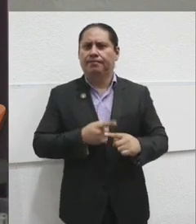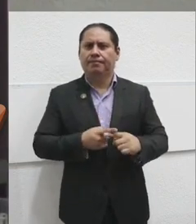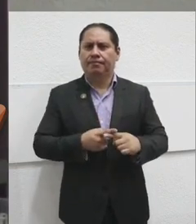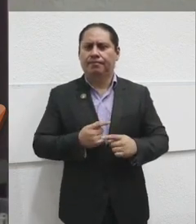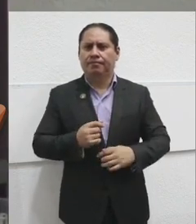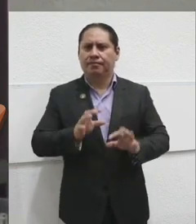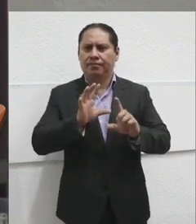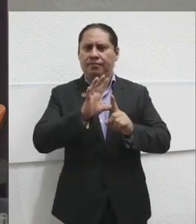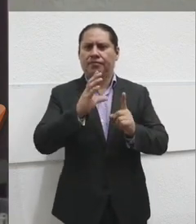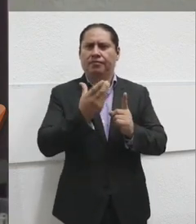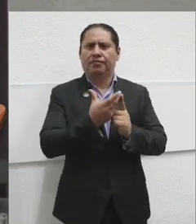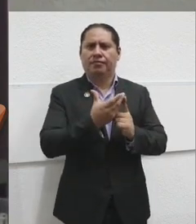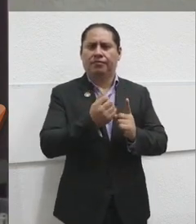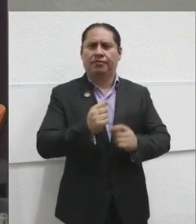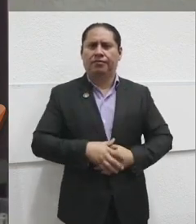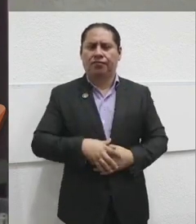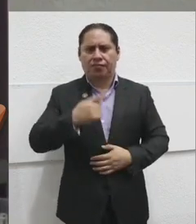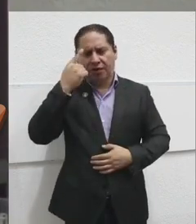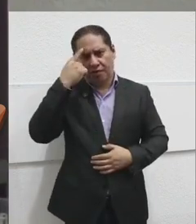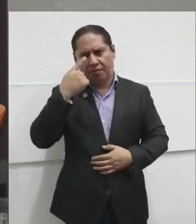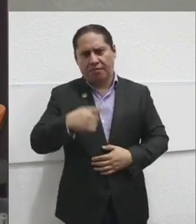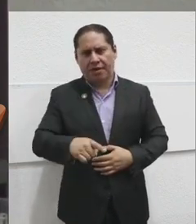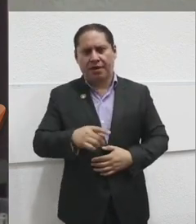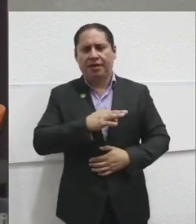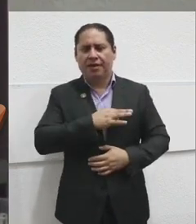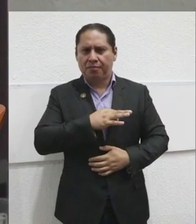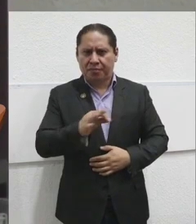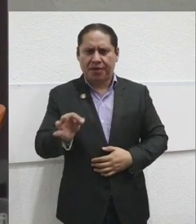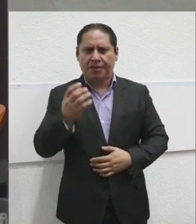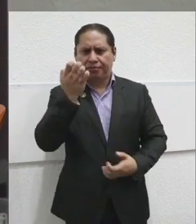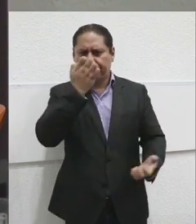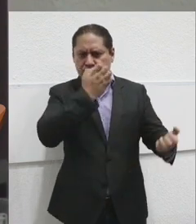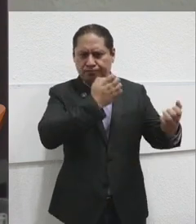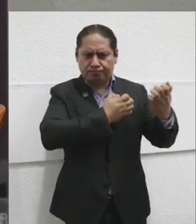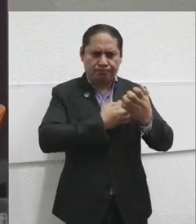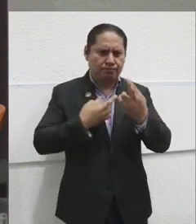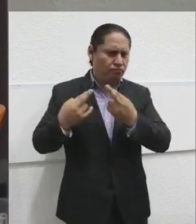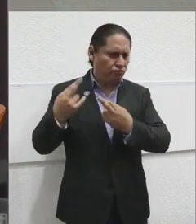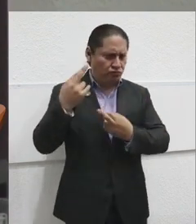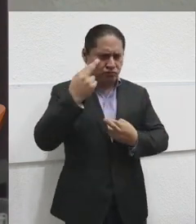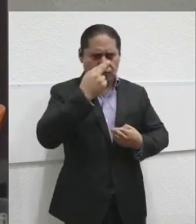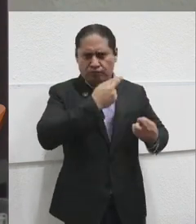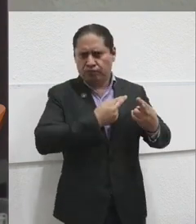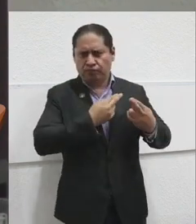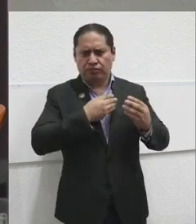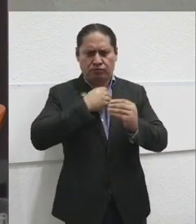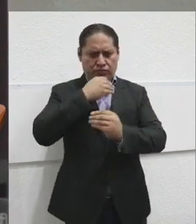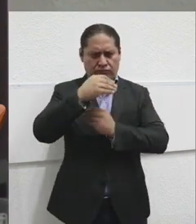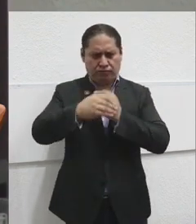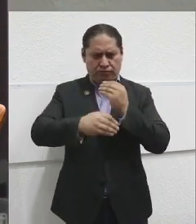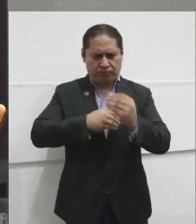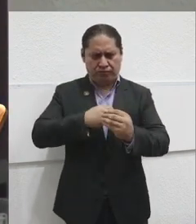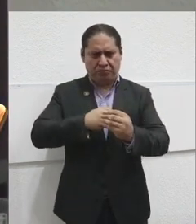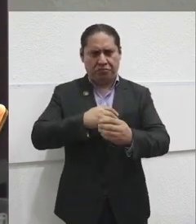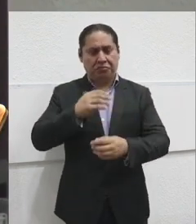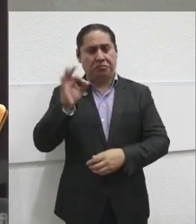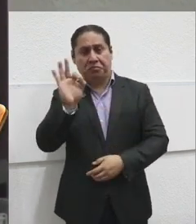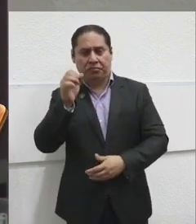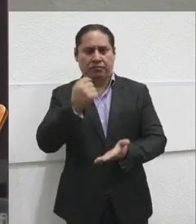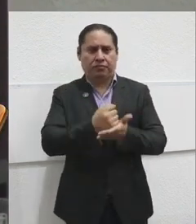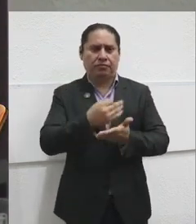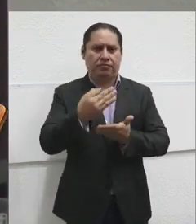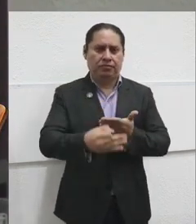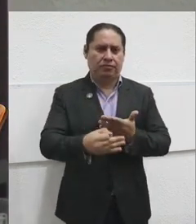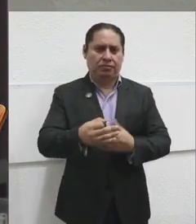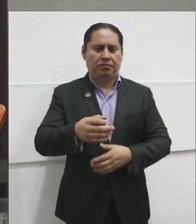la comisión para que la estudien, la analicen, la discutamos y en su caso la aprobemos si es